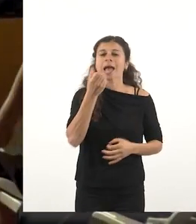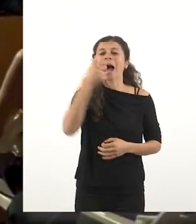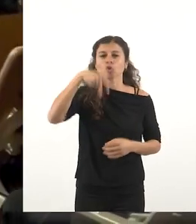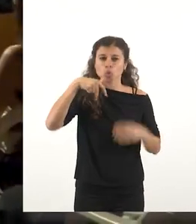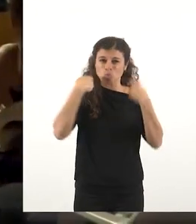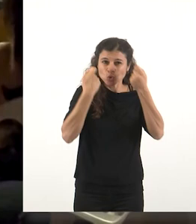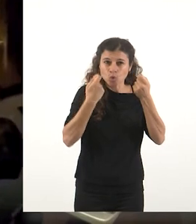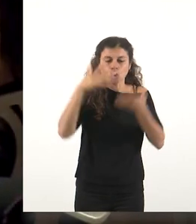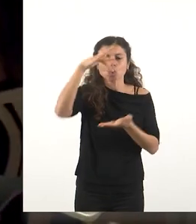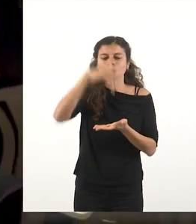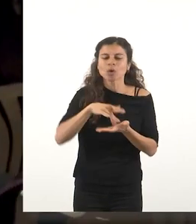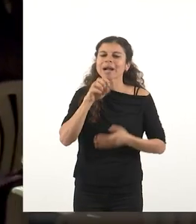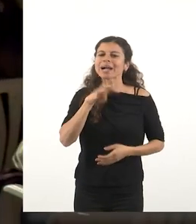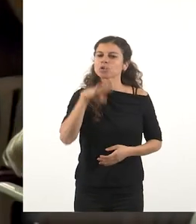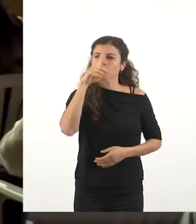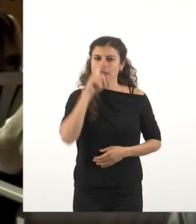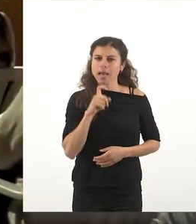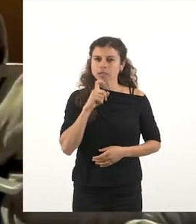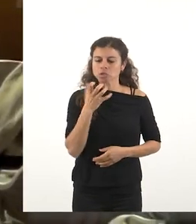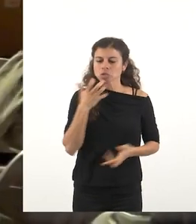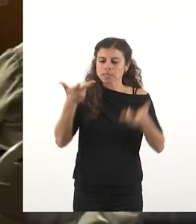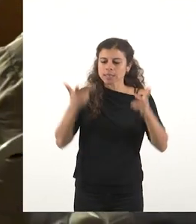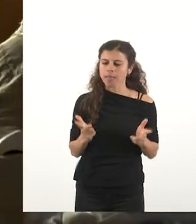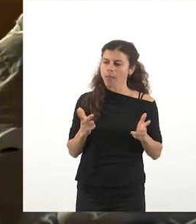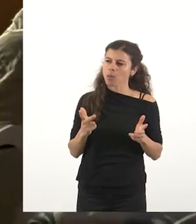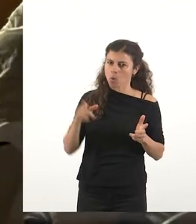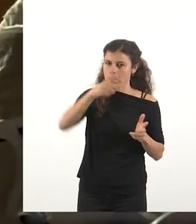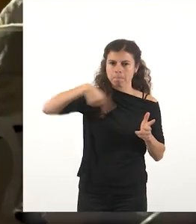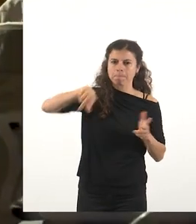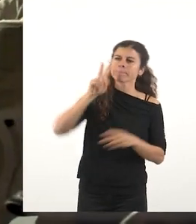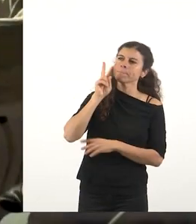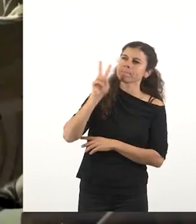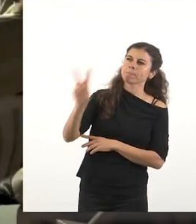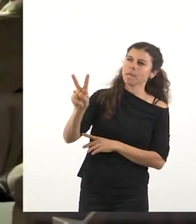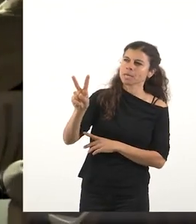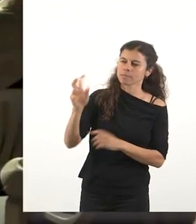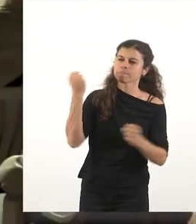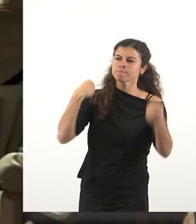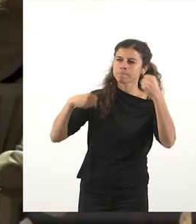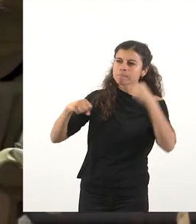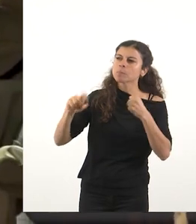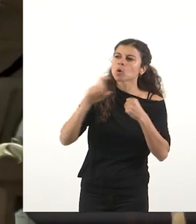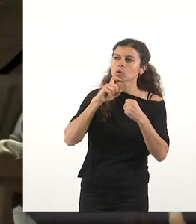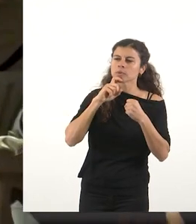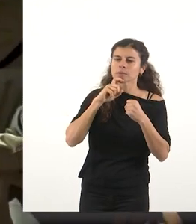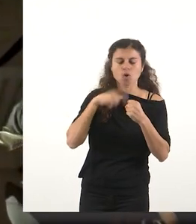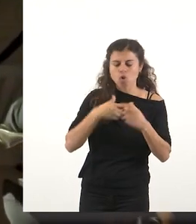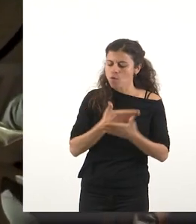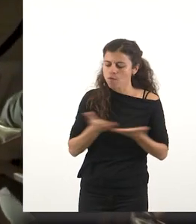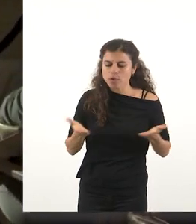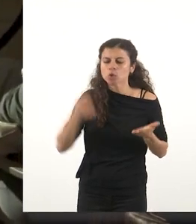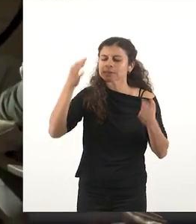aquí, y hubiera visto una escena parecida a esta, yo de verdad sé y confío que a mí Antonio no me hubiera